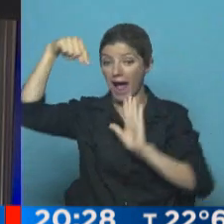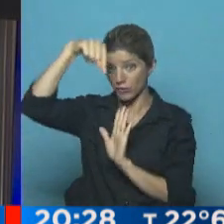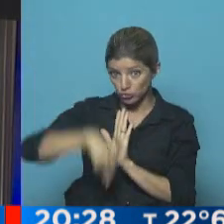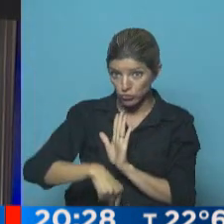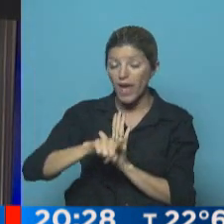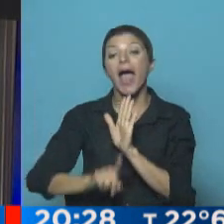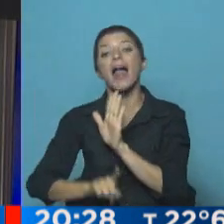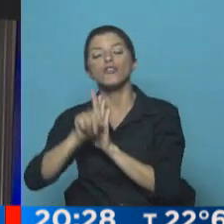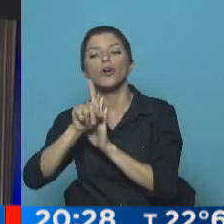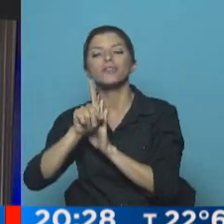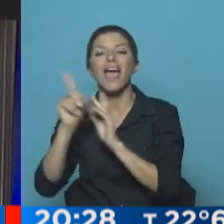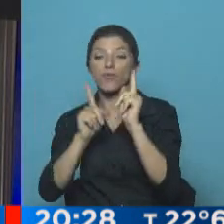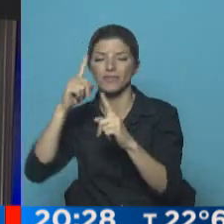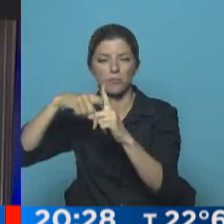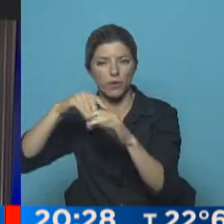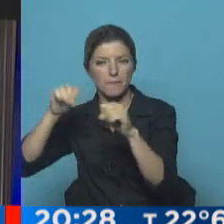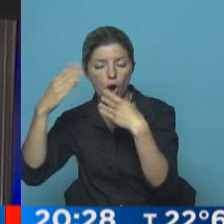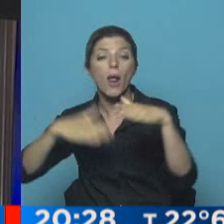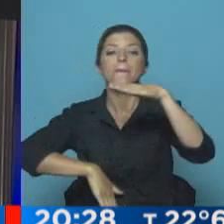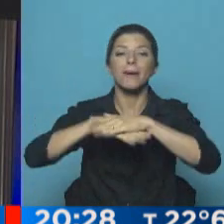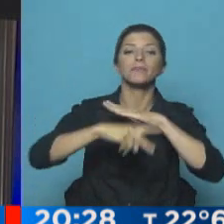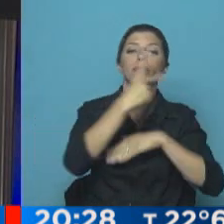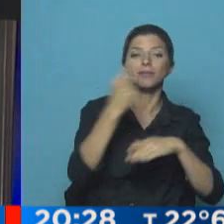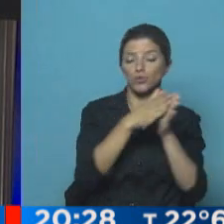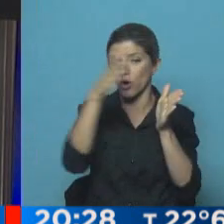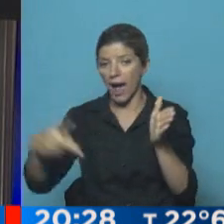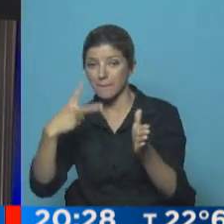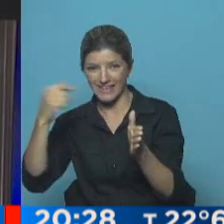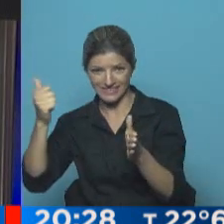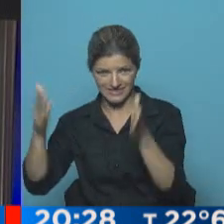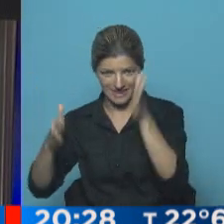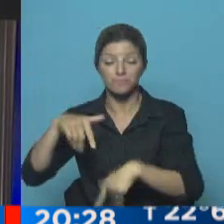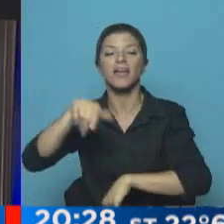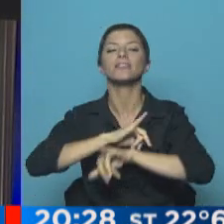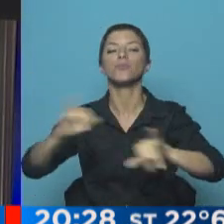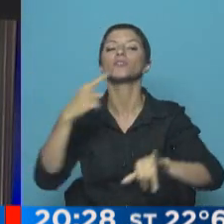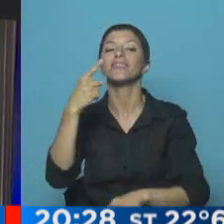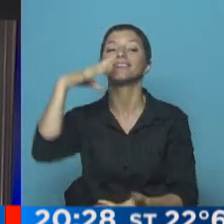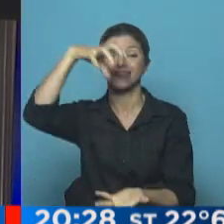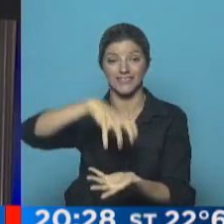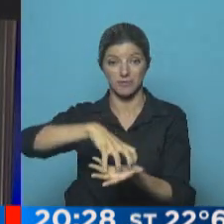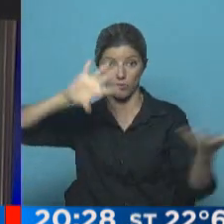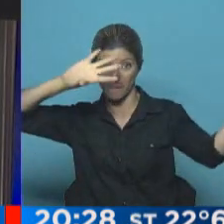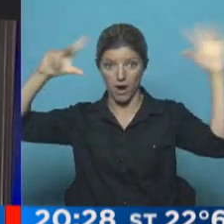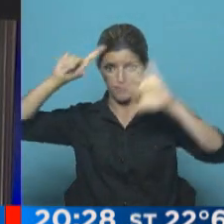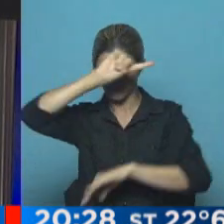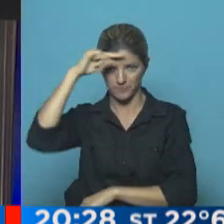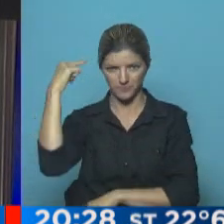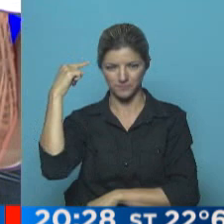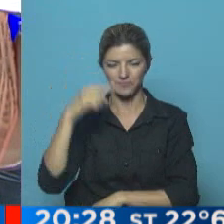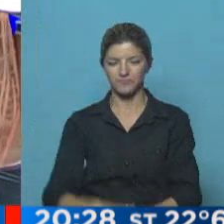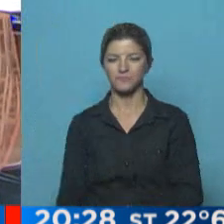patagónico, en el norte temperaturas mucho más agradables, máximas que irán desde los 21 hasta los 26 grados. Como siempre, la información es del Servicio Meteorológico